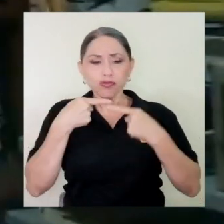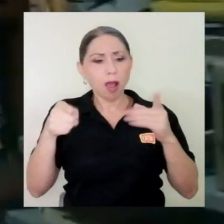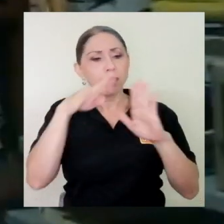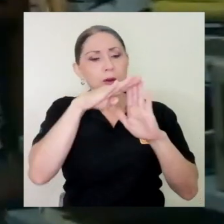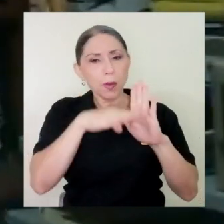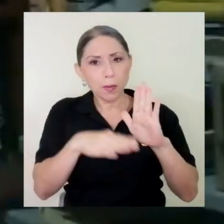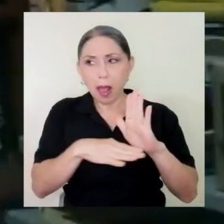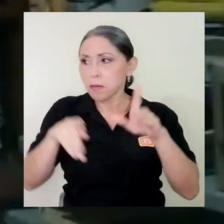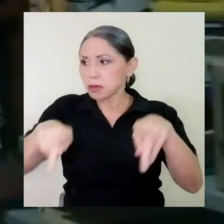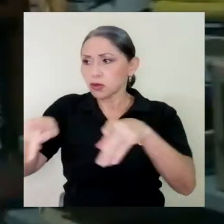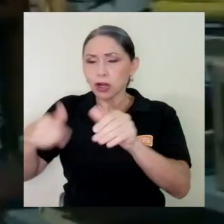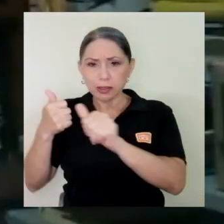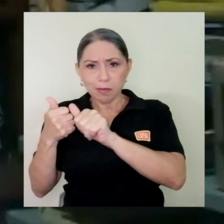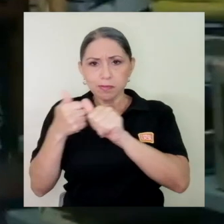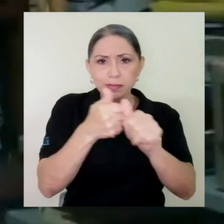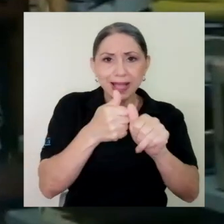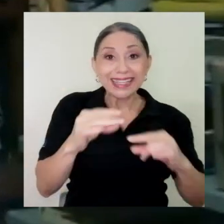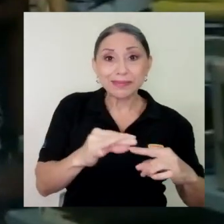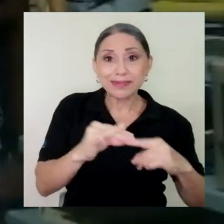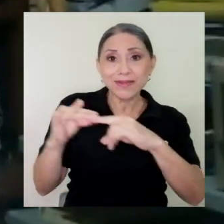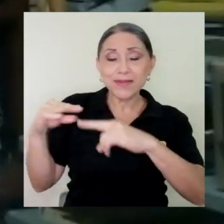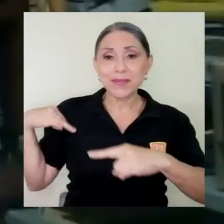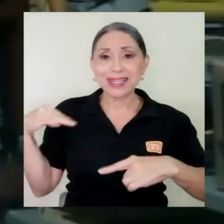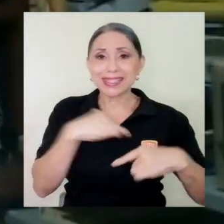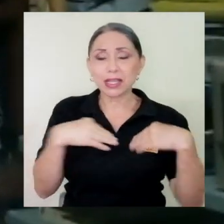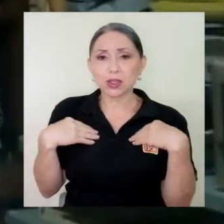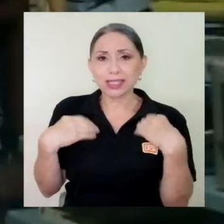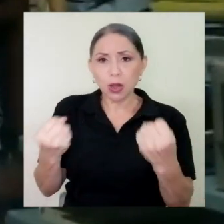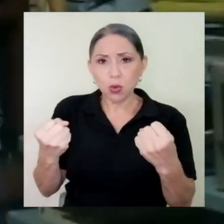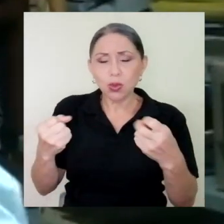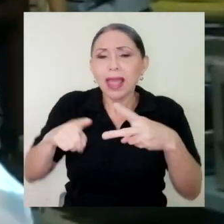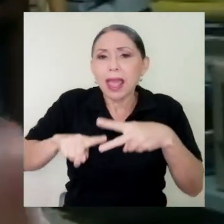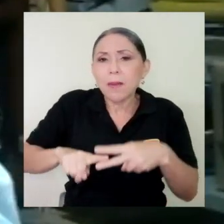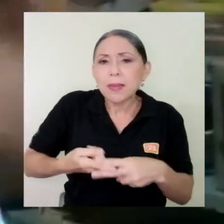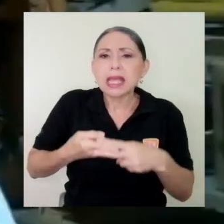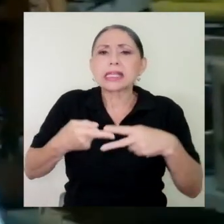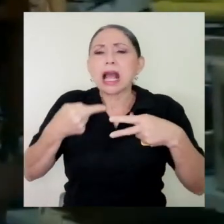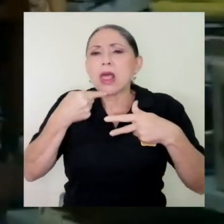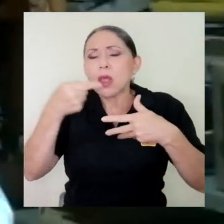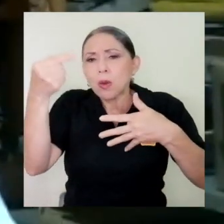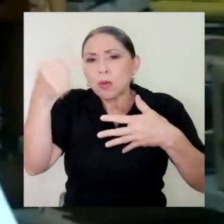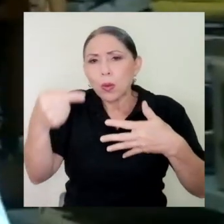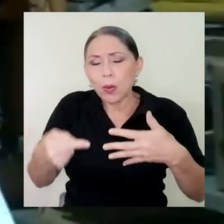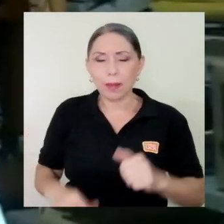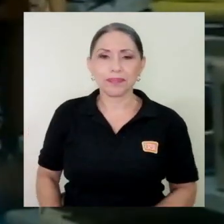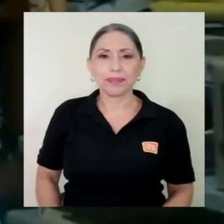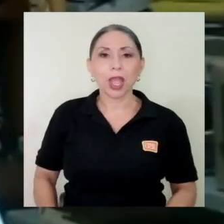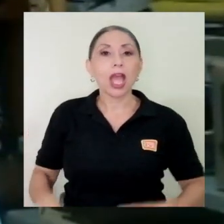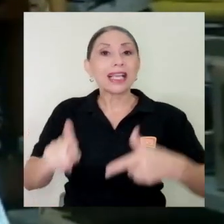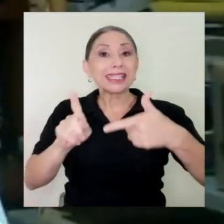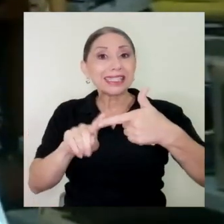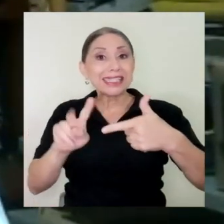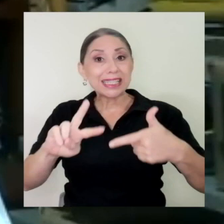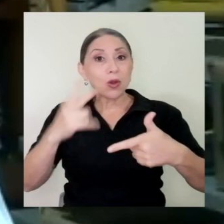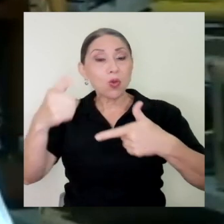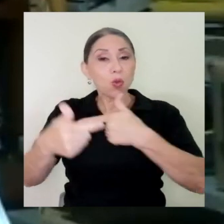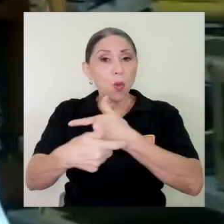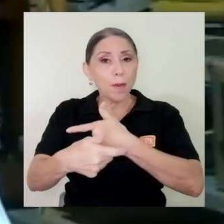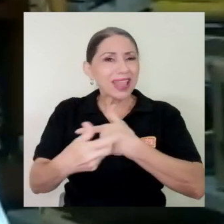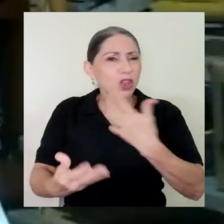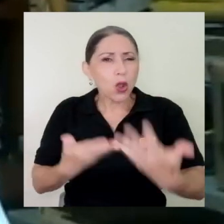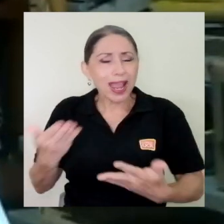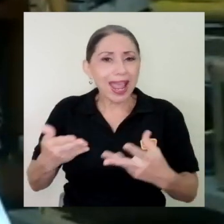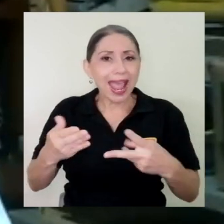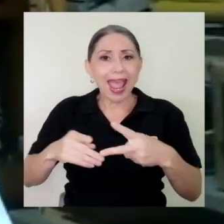el Ministerio de Salud, se empiezan a generar. Un segundo gran momento es el que se da a